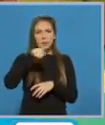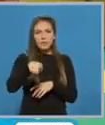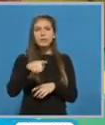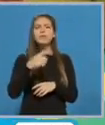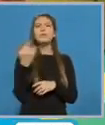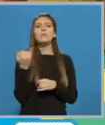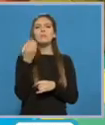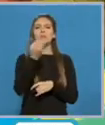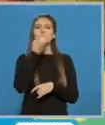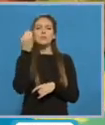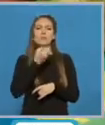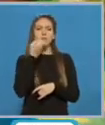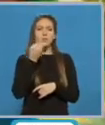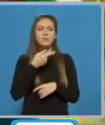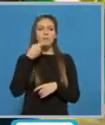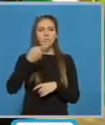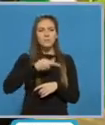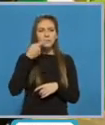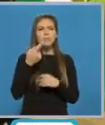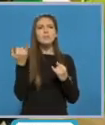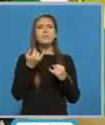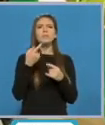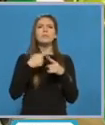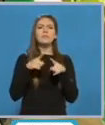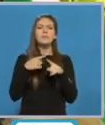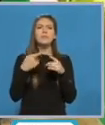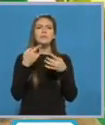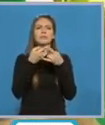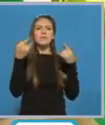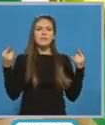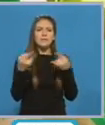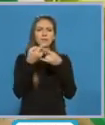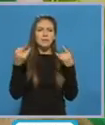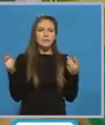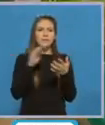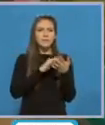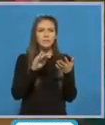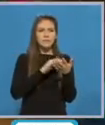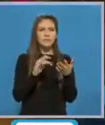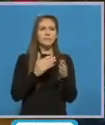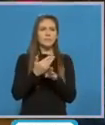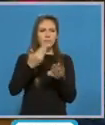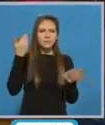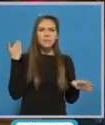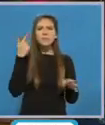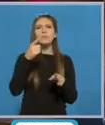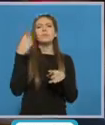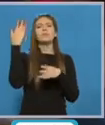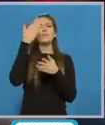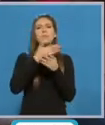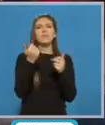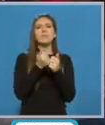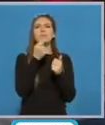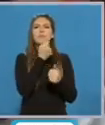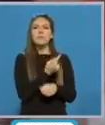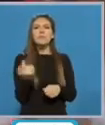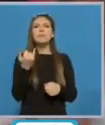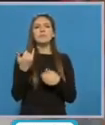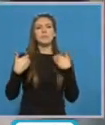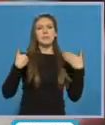oral, descubre miles de historias de la literatura universal. Asiste con tus pequeños y pasen una tarde divertida.